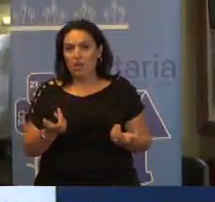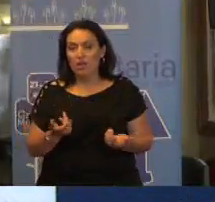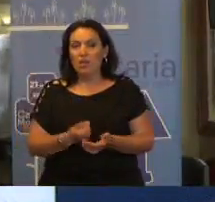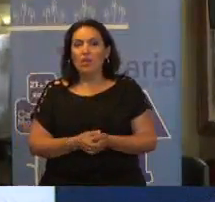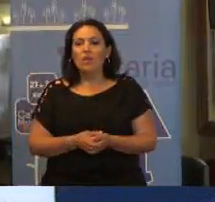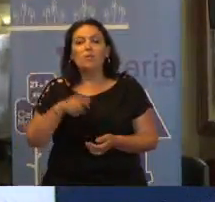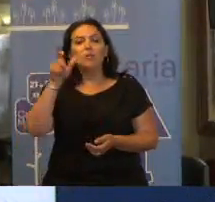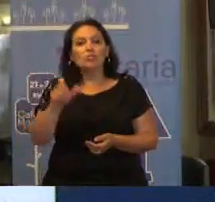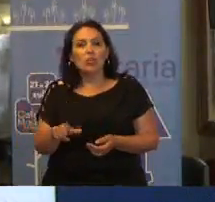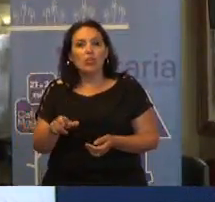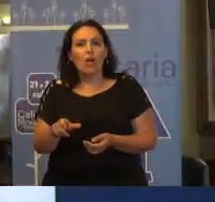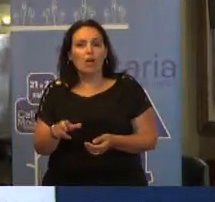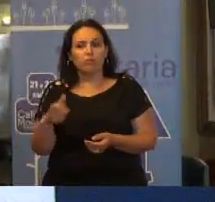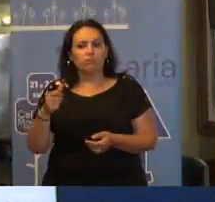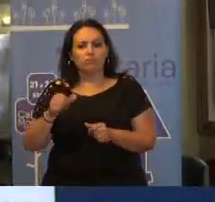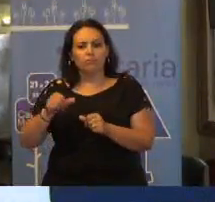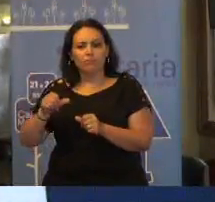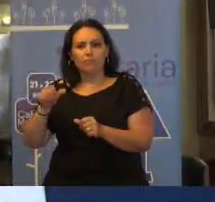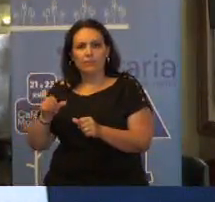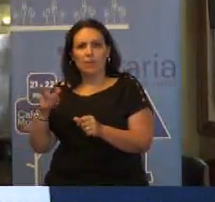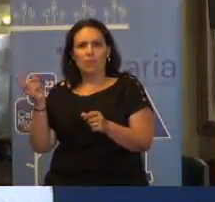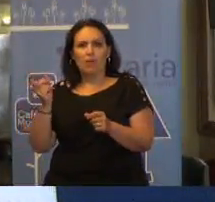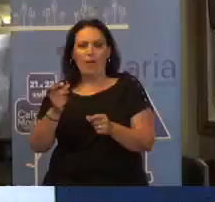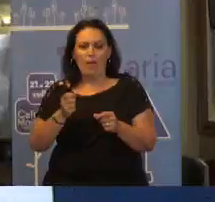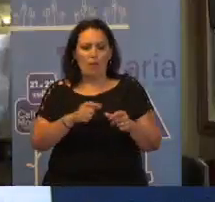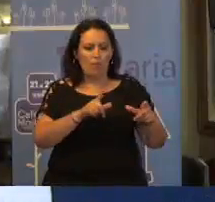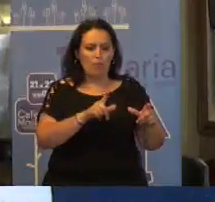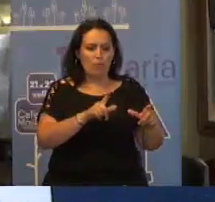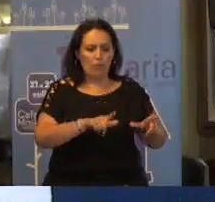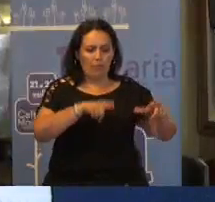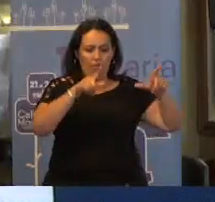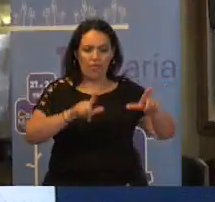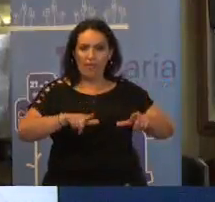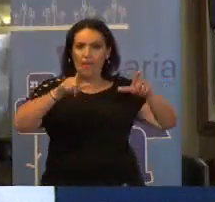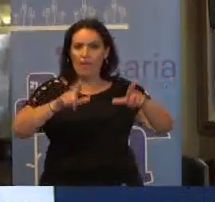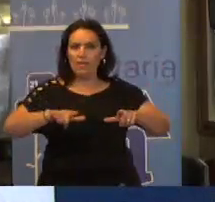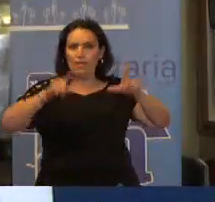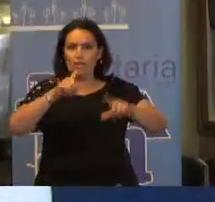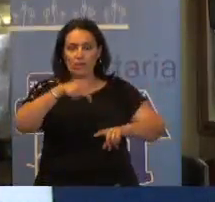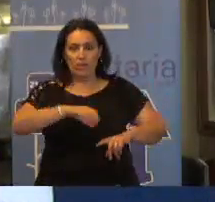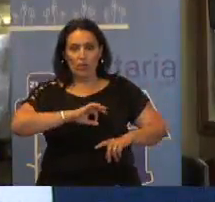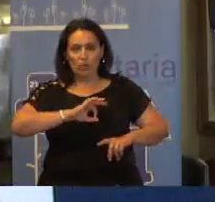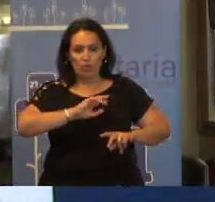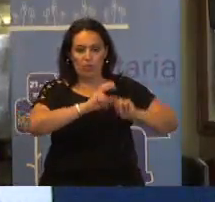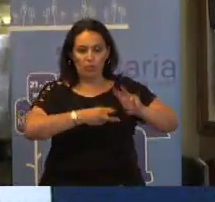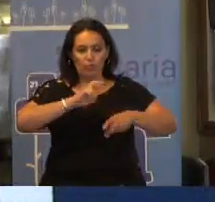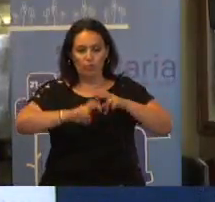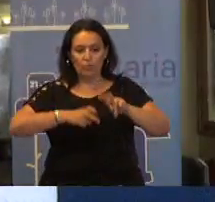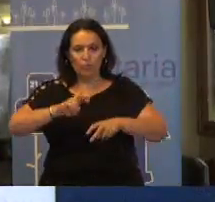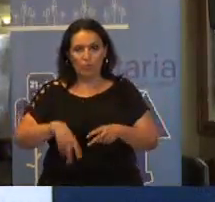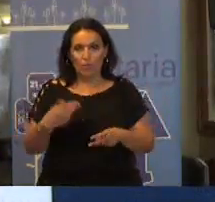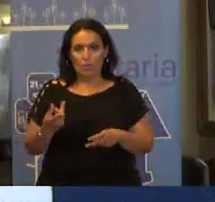nos últimos anos participou da transformación de certos edificios en Pontevedra, despois de moito tempo sin que se contara con